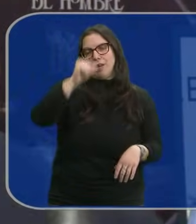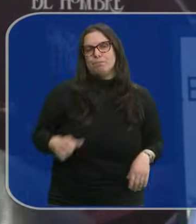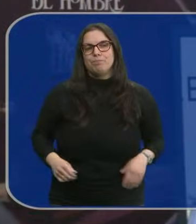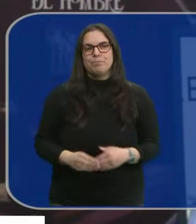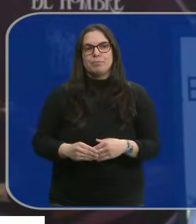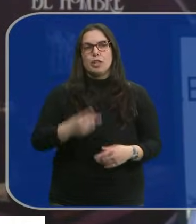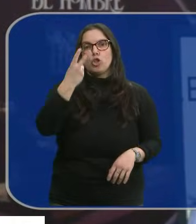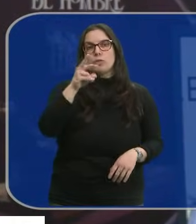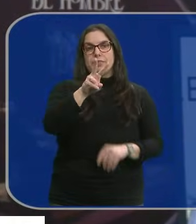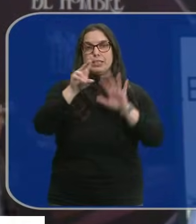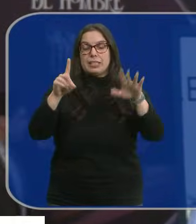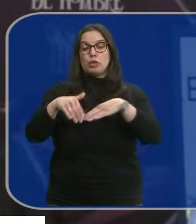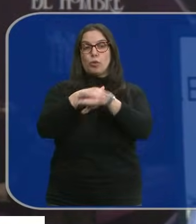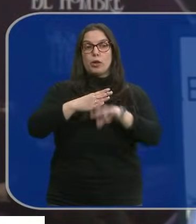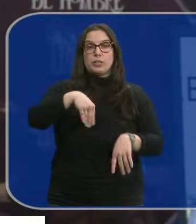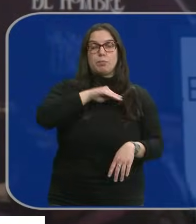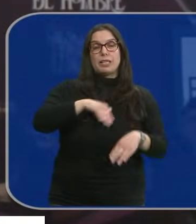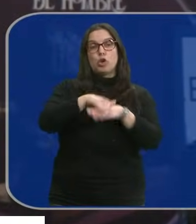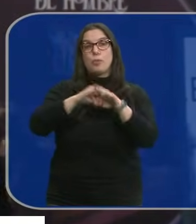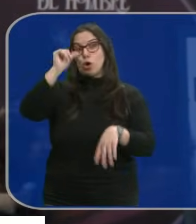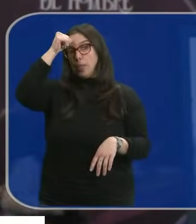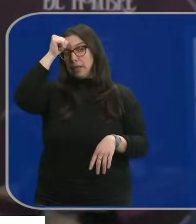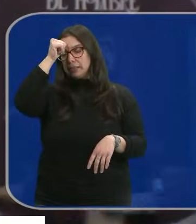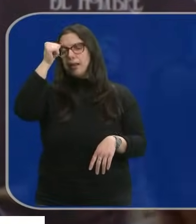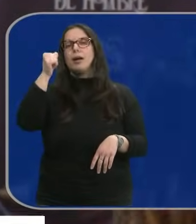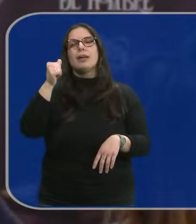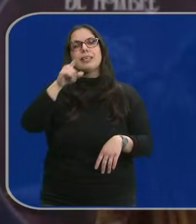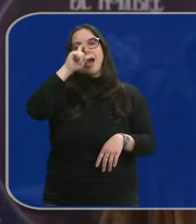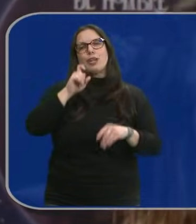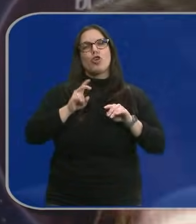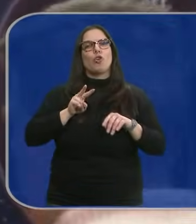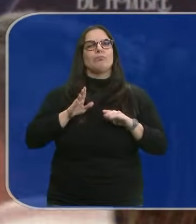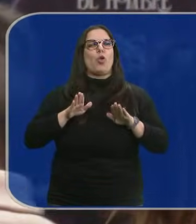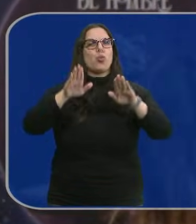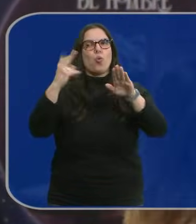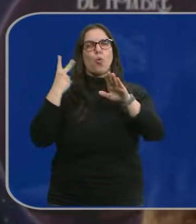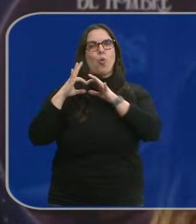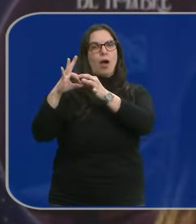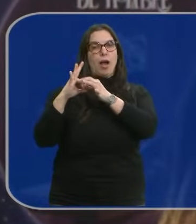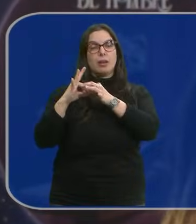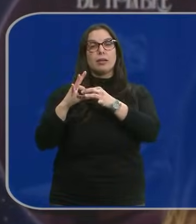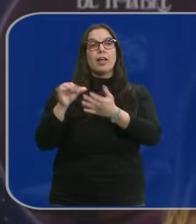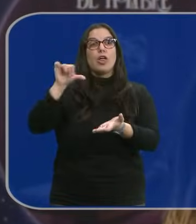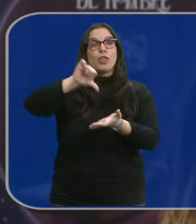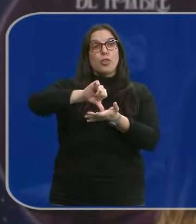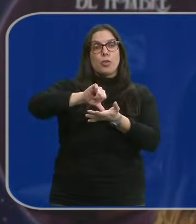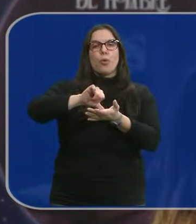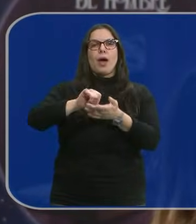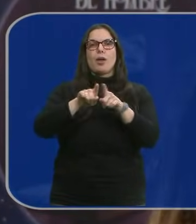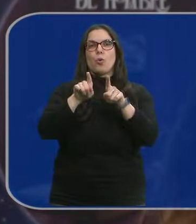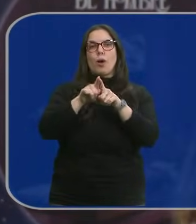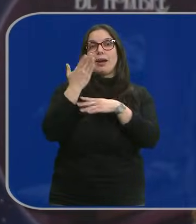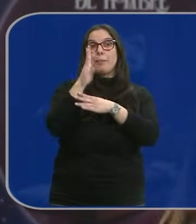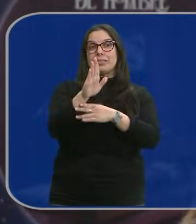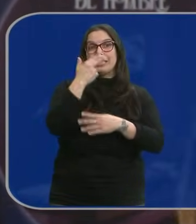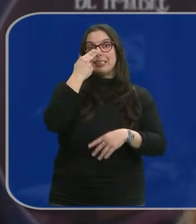2026 es el año declarado por el Gobierno de España y el Gobierno de la India como año dual, España-India, y si hay una ciudad que desde el punto de vista estratégico represente mejor los intereses